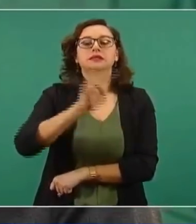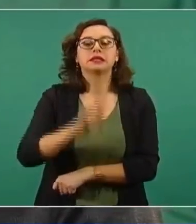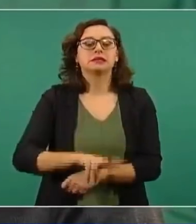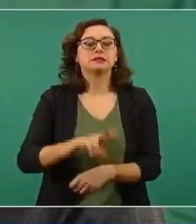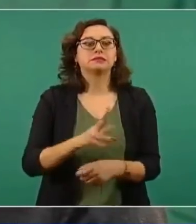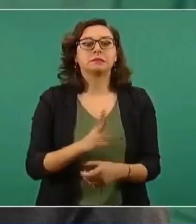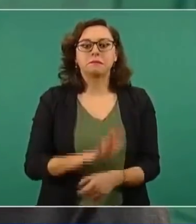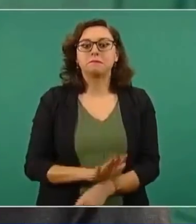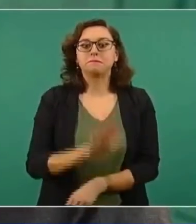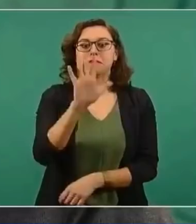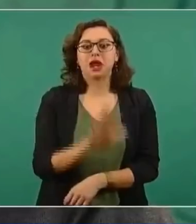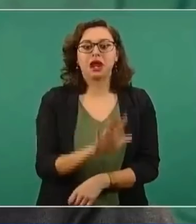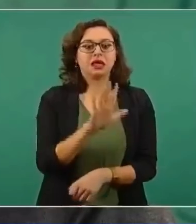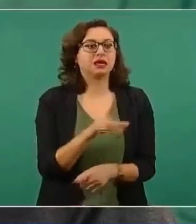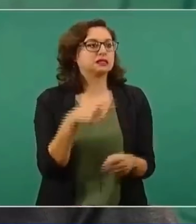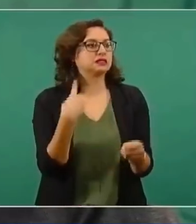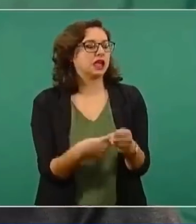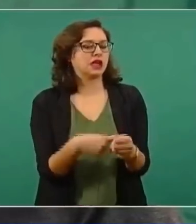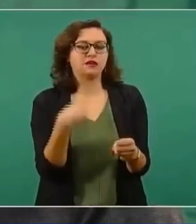enfermedad